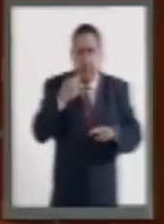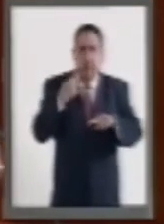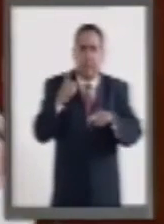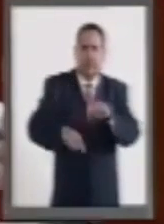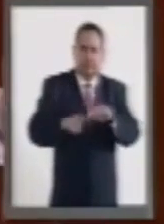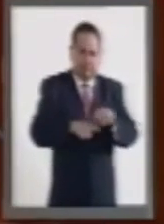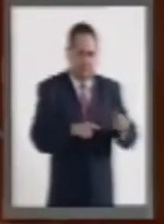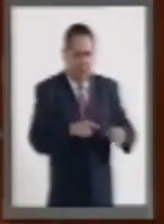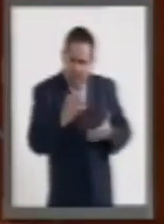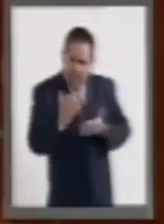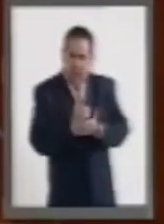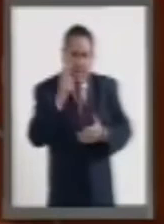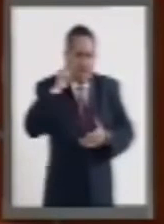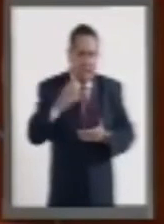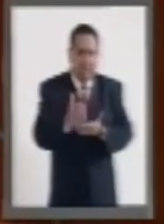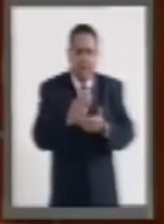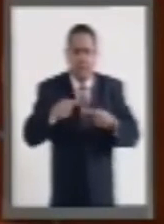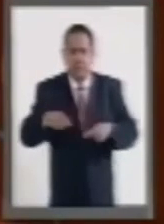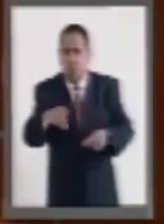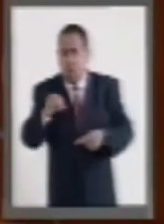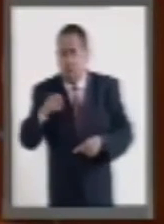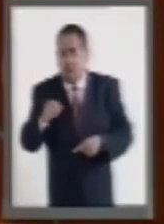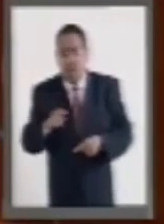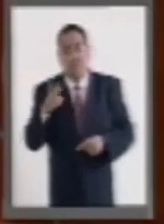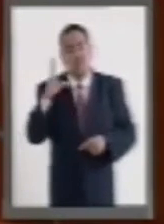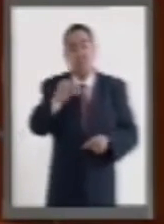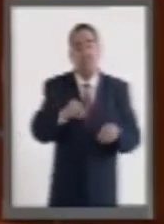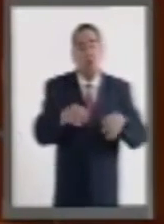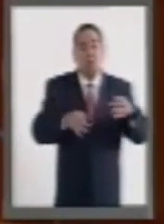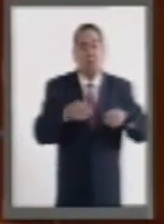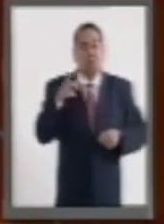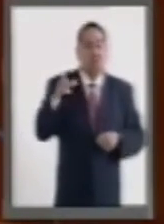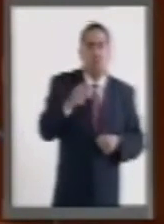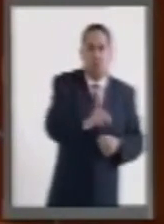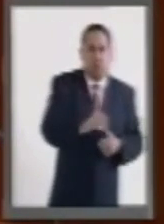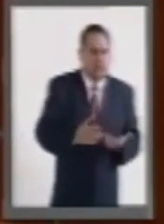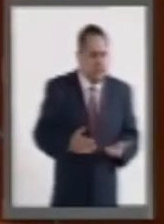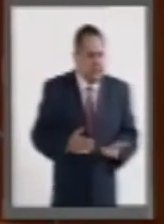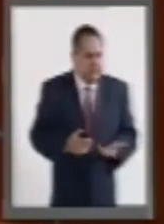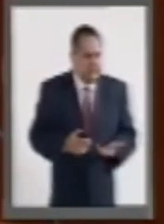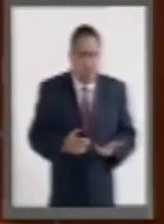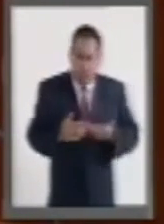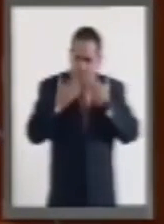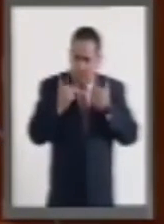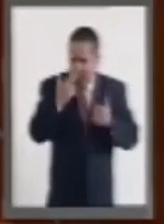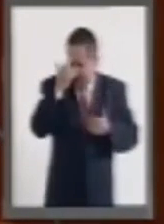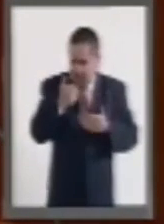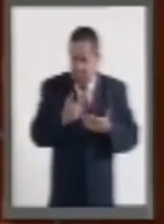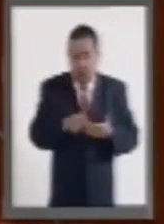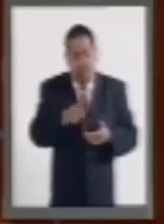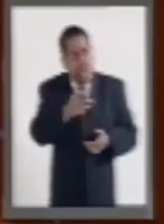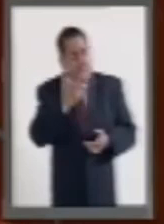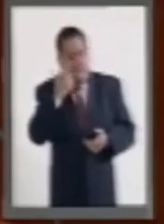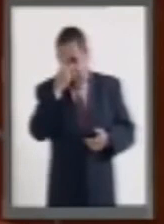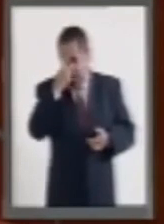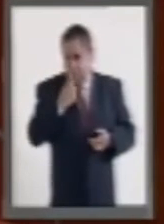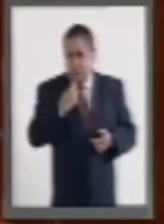de Zacatecas y de Morena. A pesar de no tener argumentos jurídicos, con cinismo y